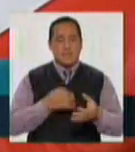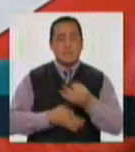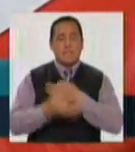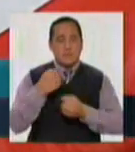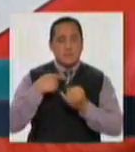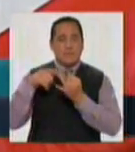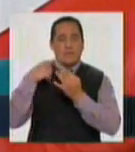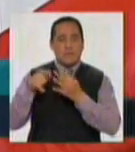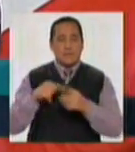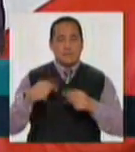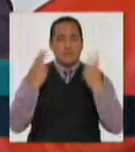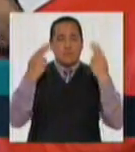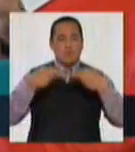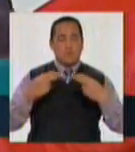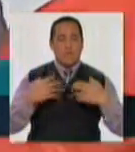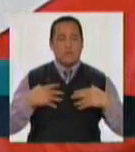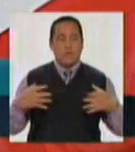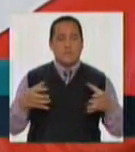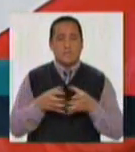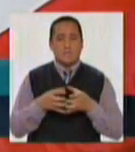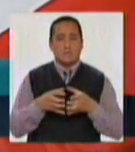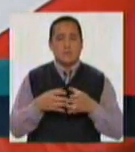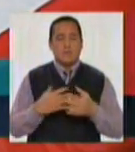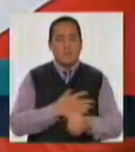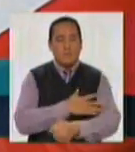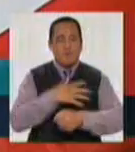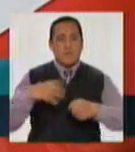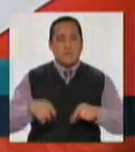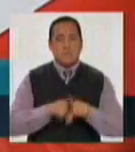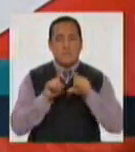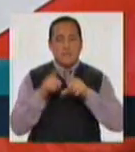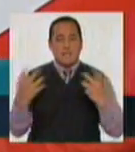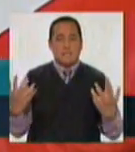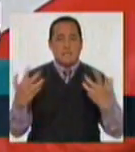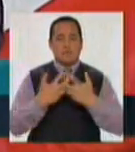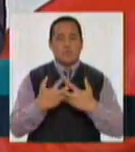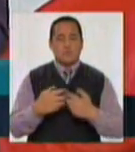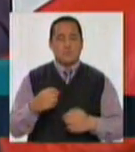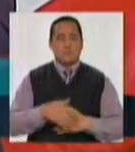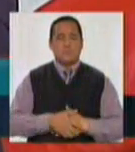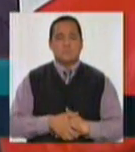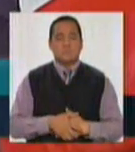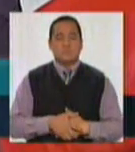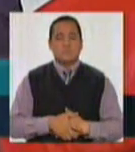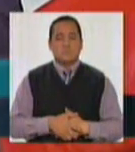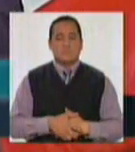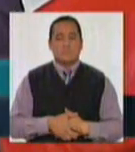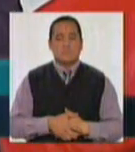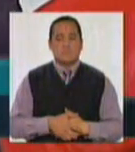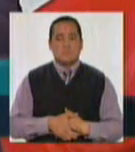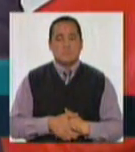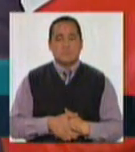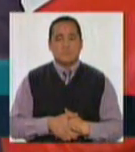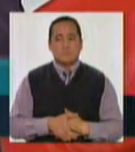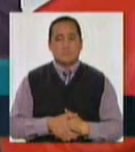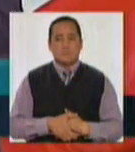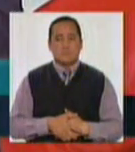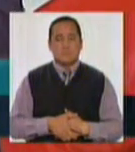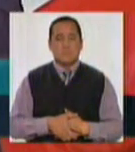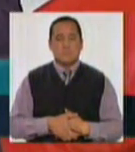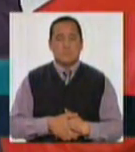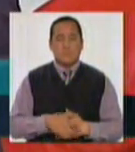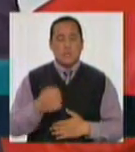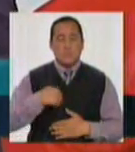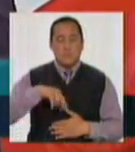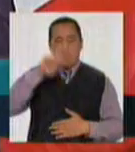las fronteras nuestras y fortalece esa integración y fortalece la integración sur-sur. Perú, o Brasil